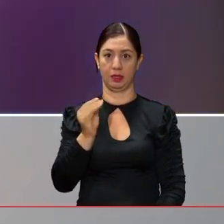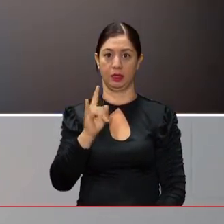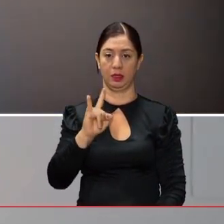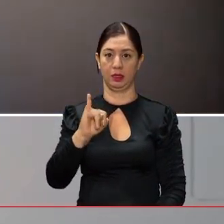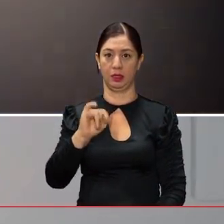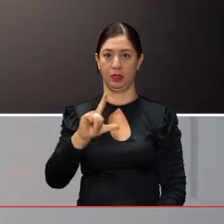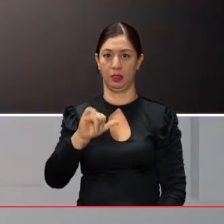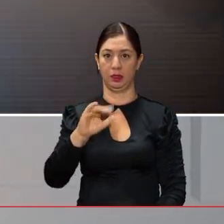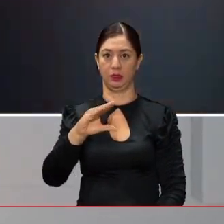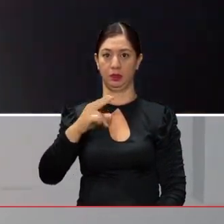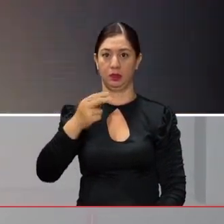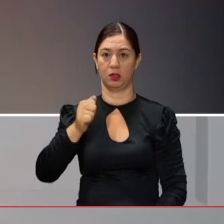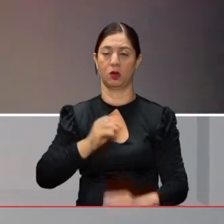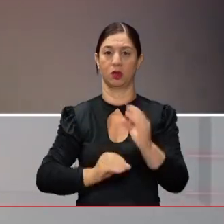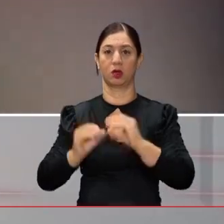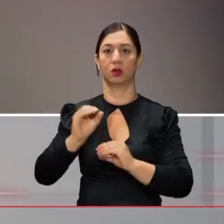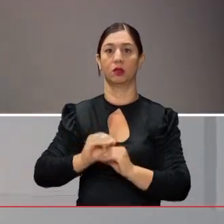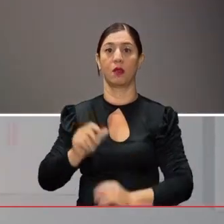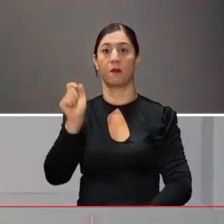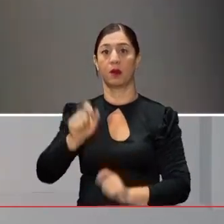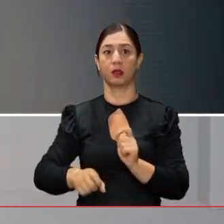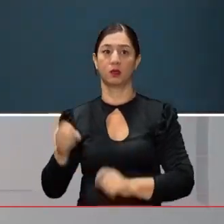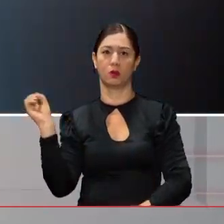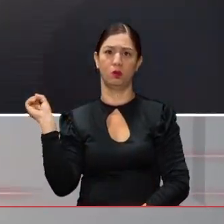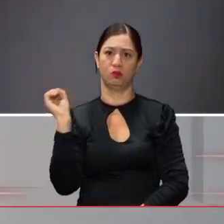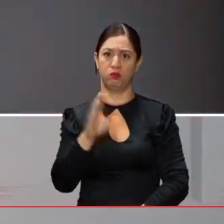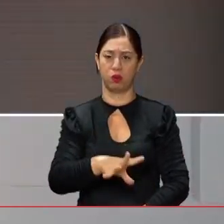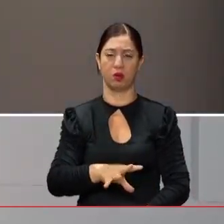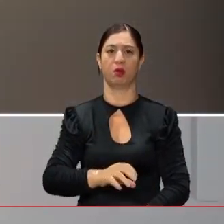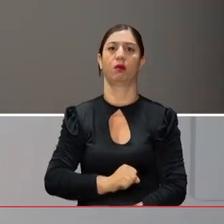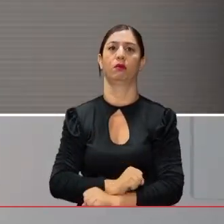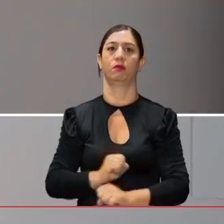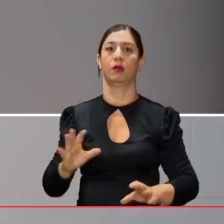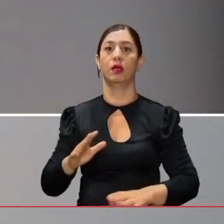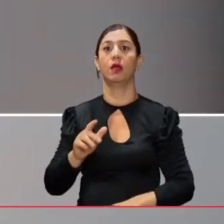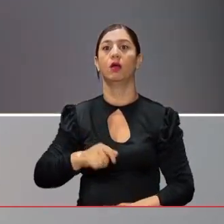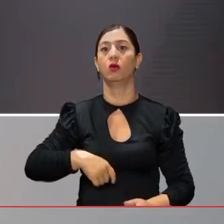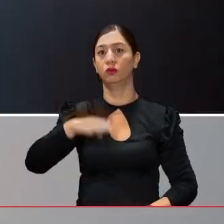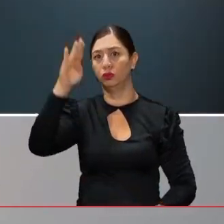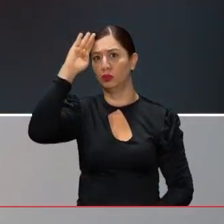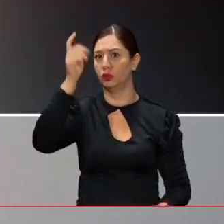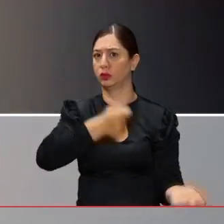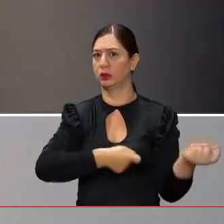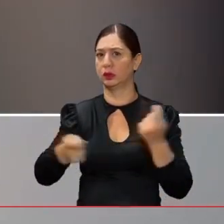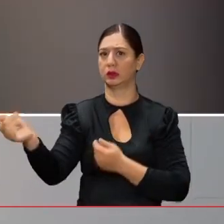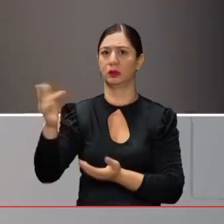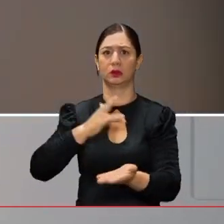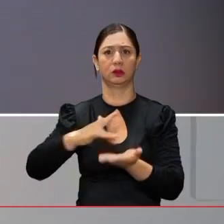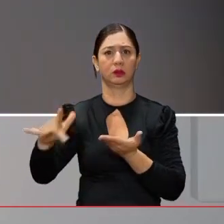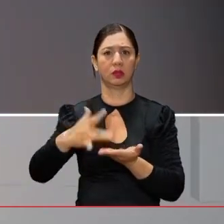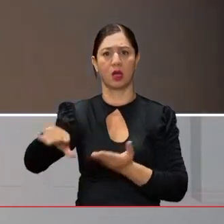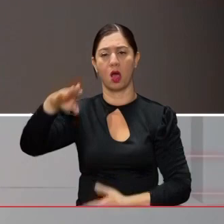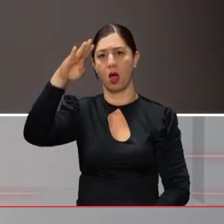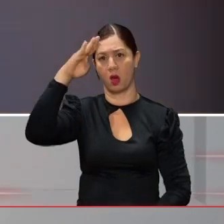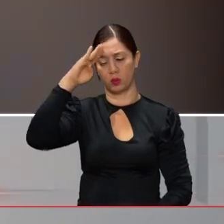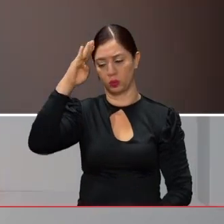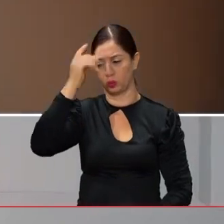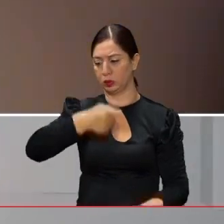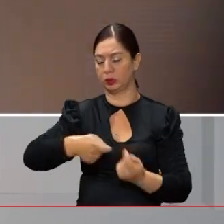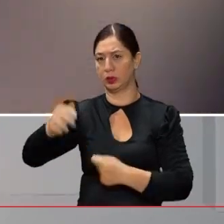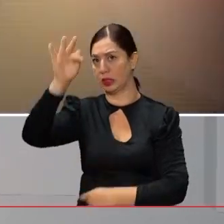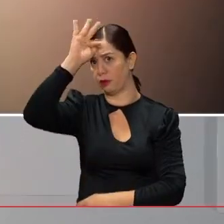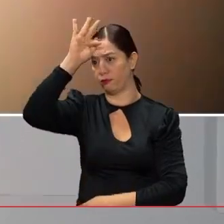le lanzaron una granada en el barrio Morales Duque. El uniformado fue trasladado a un centro asistencial en donde permanece